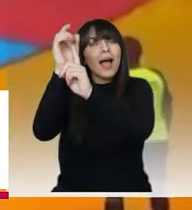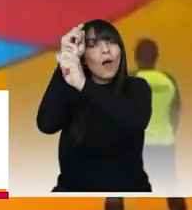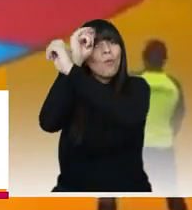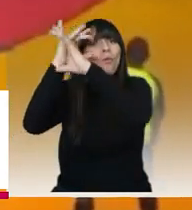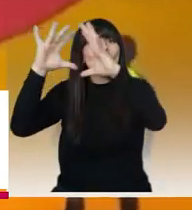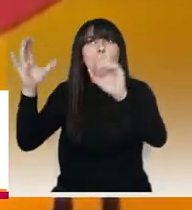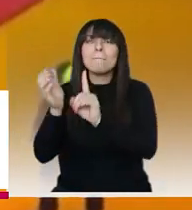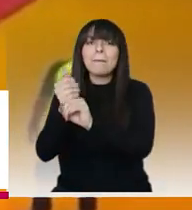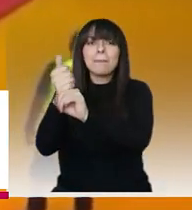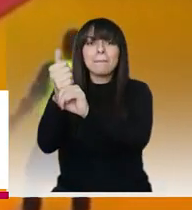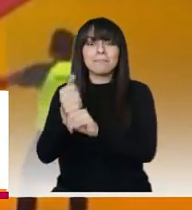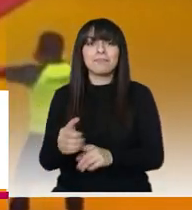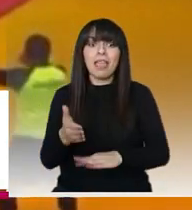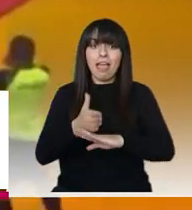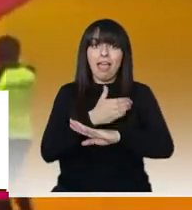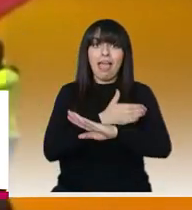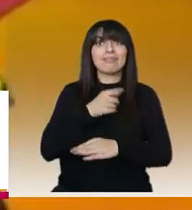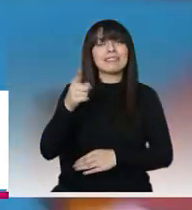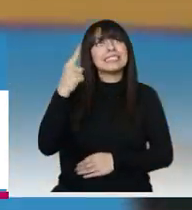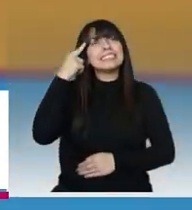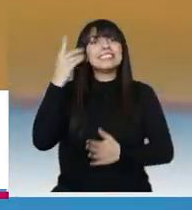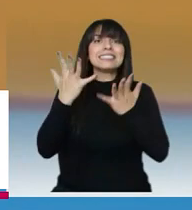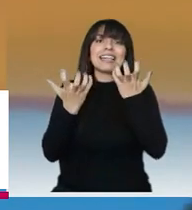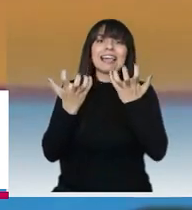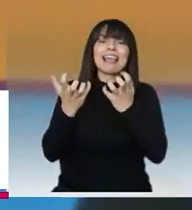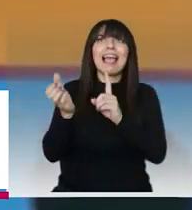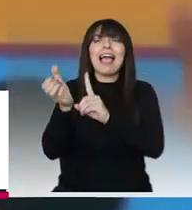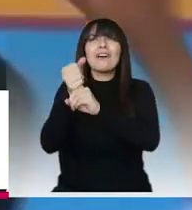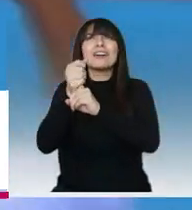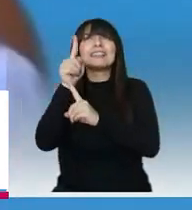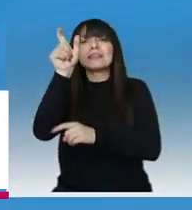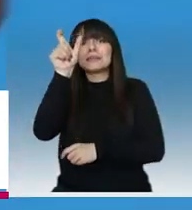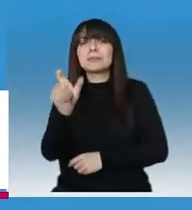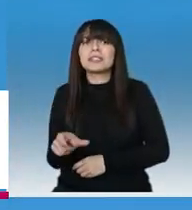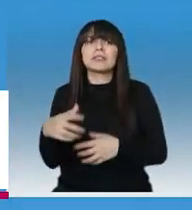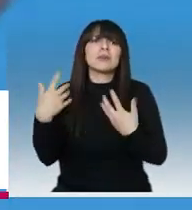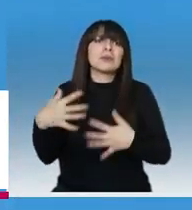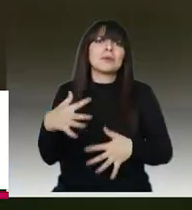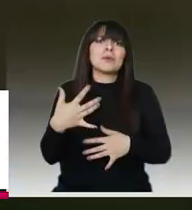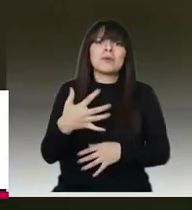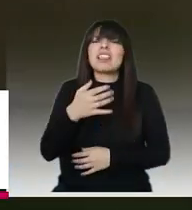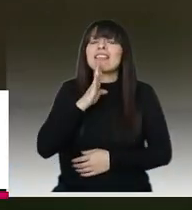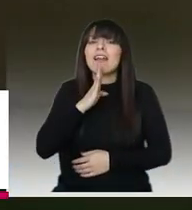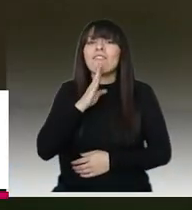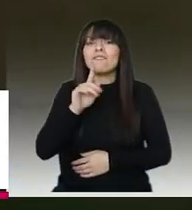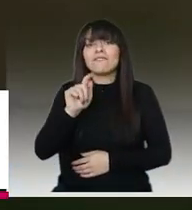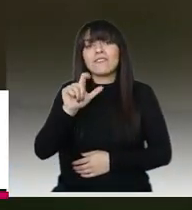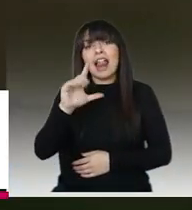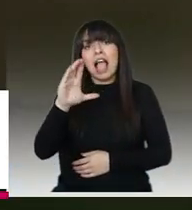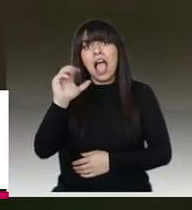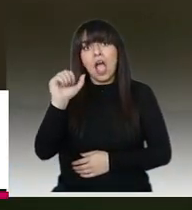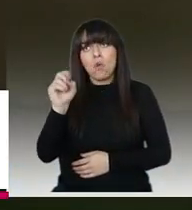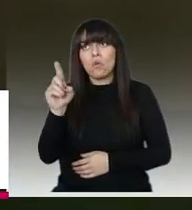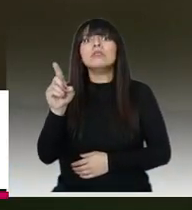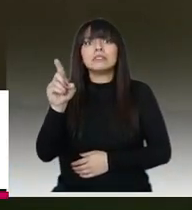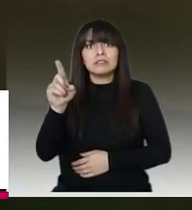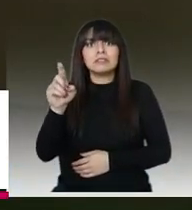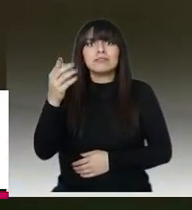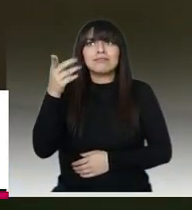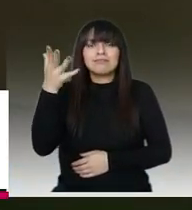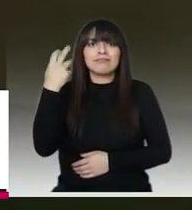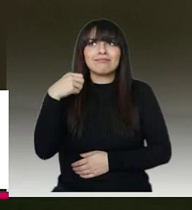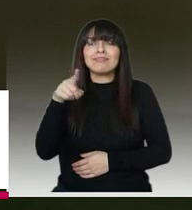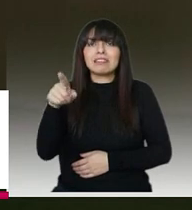mejor jugador de la historia del fútbol sala, Falcao. Hablamos constantemente, compartimos cosas y